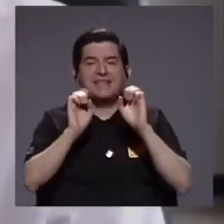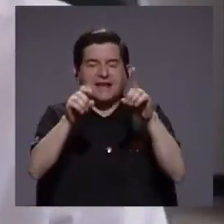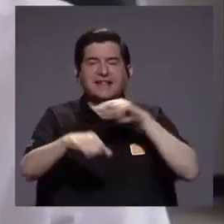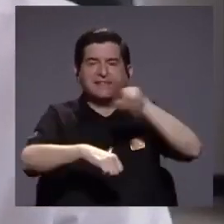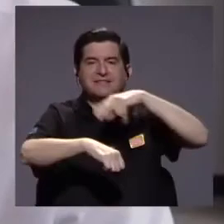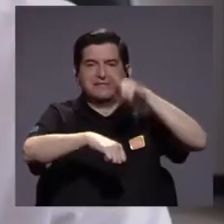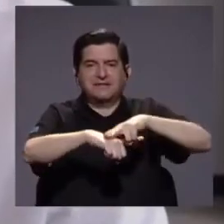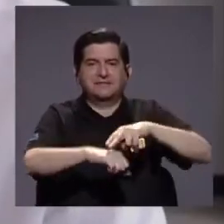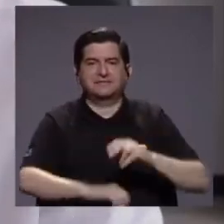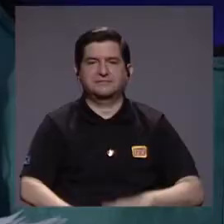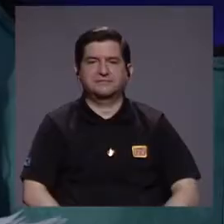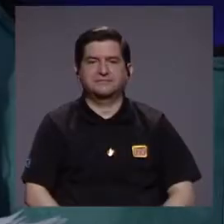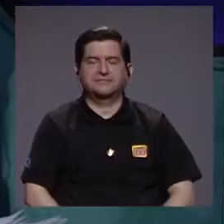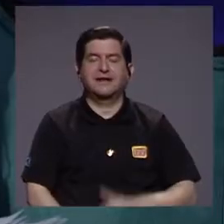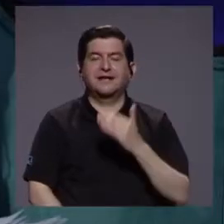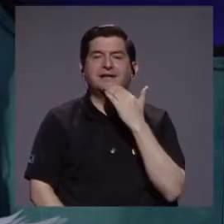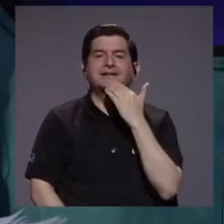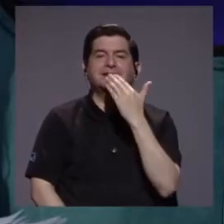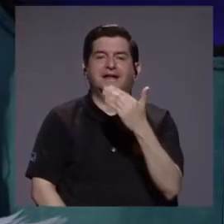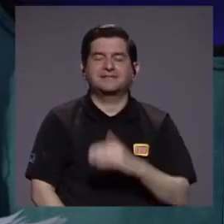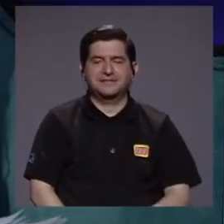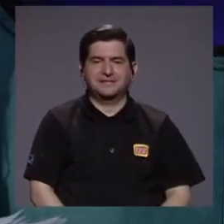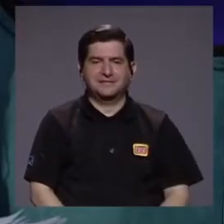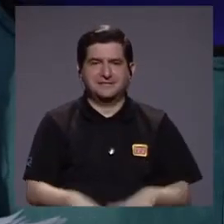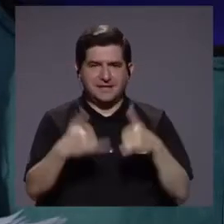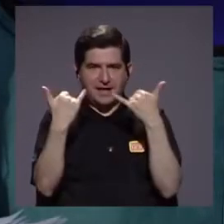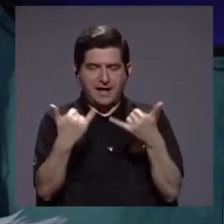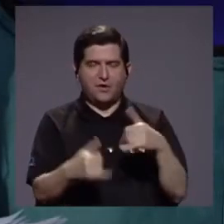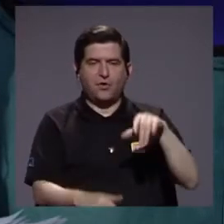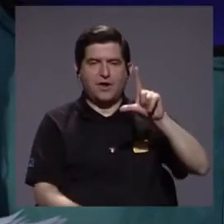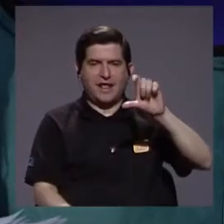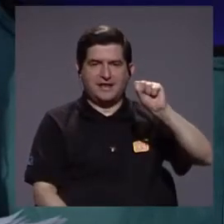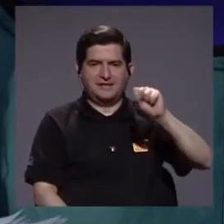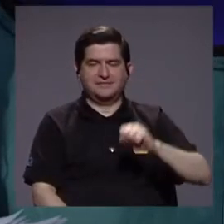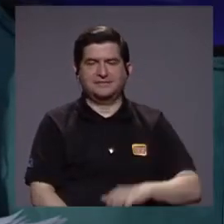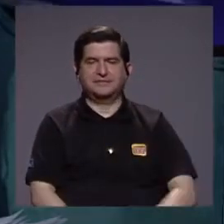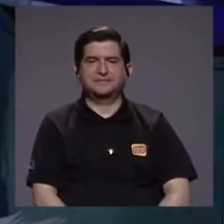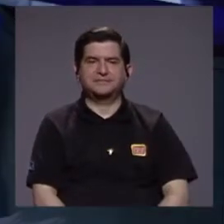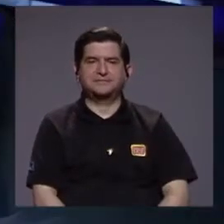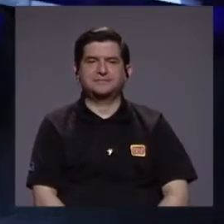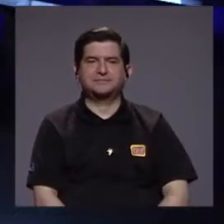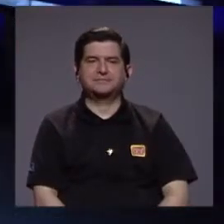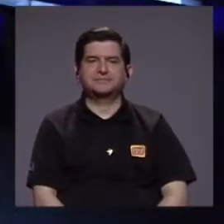nacional. Muchas gracias. Continuamos con la señora Lisbeth Salazar.